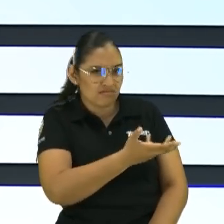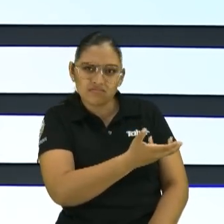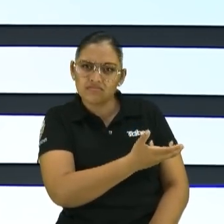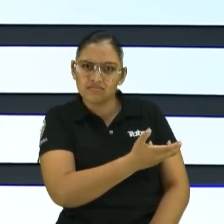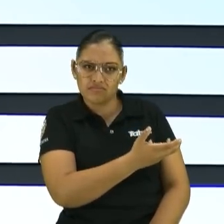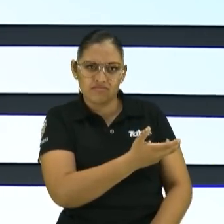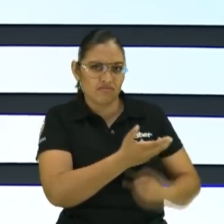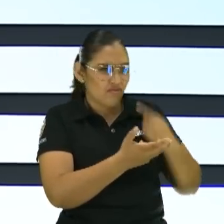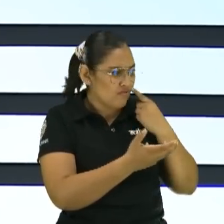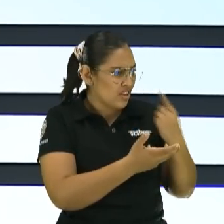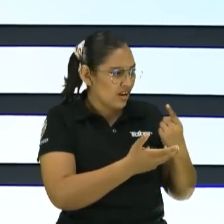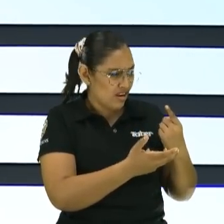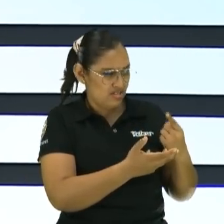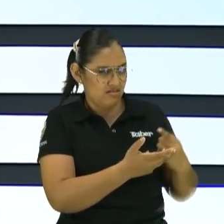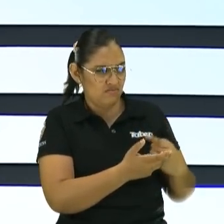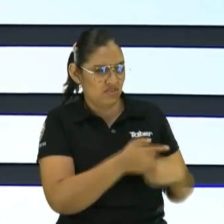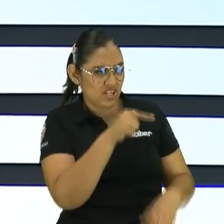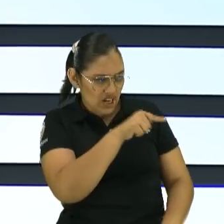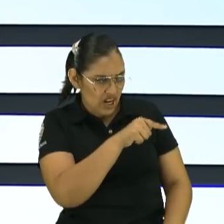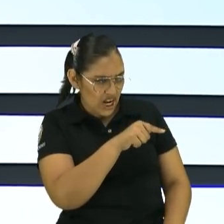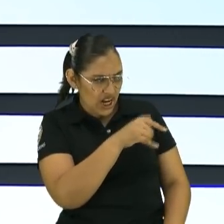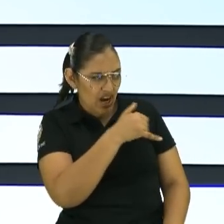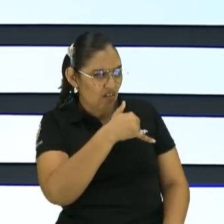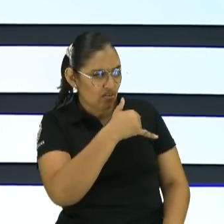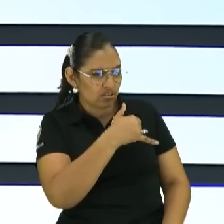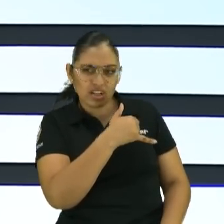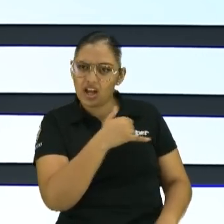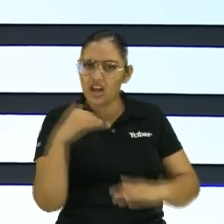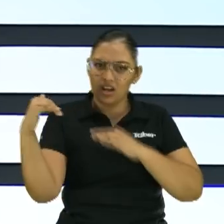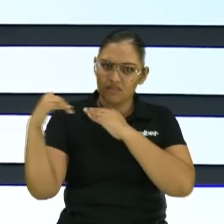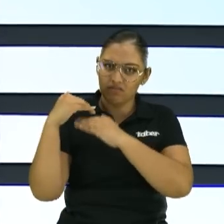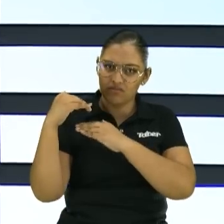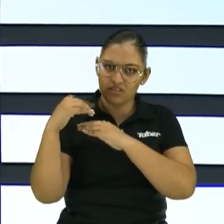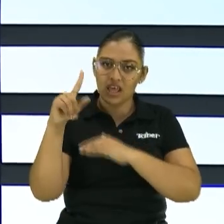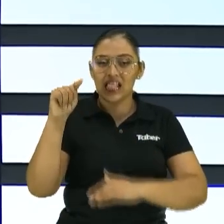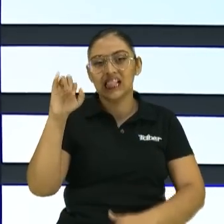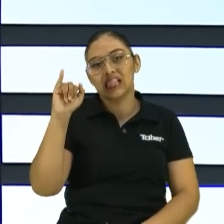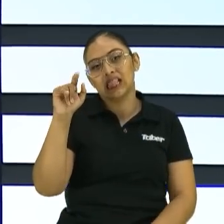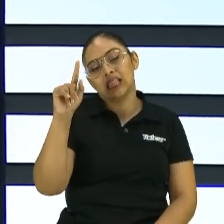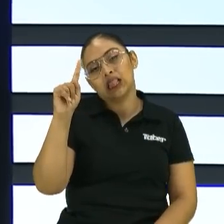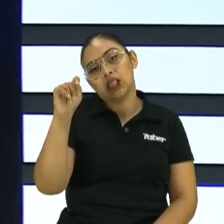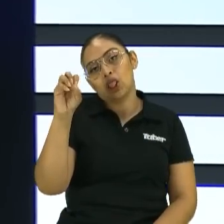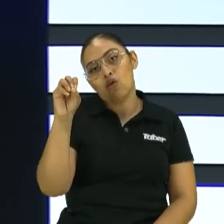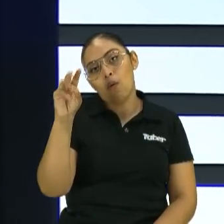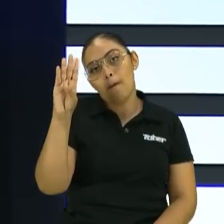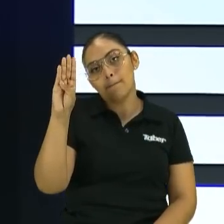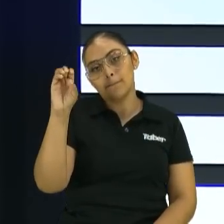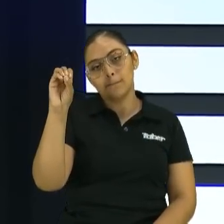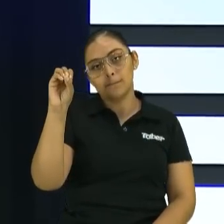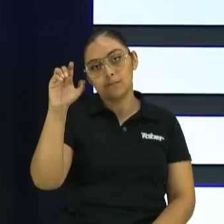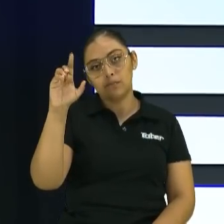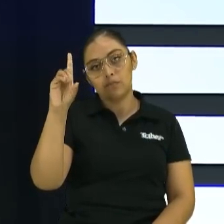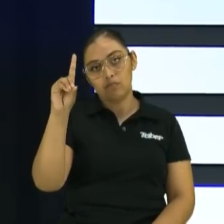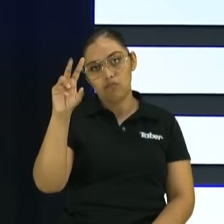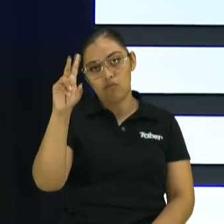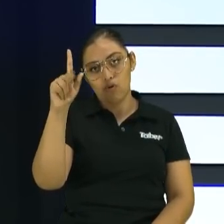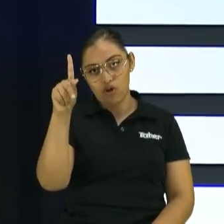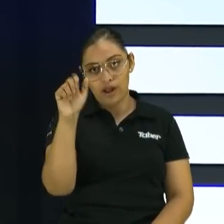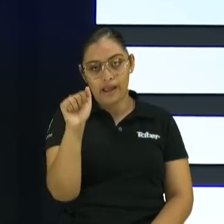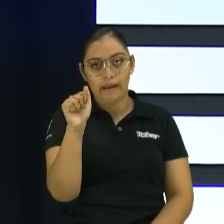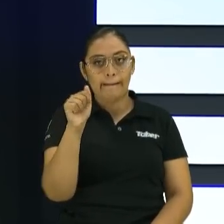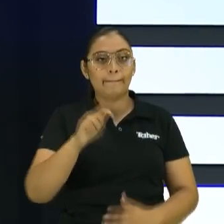Y esa botella que me mandaron titos vodka para los que conocen y eso que no mandaron y